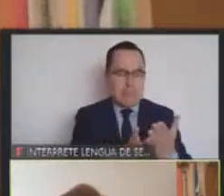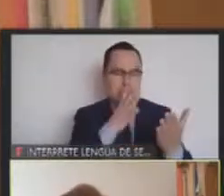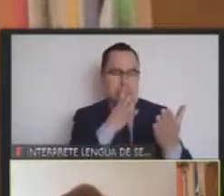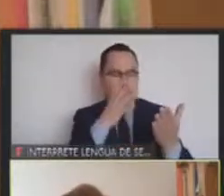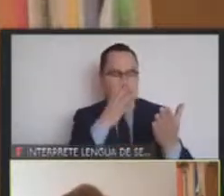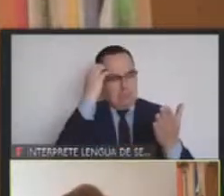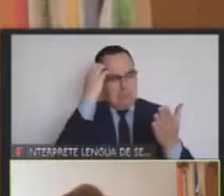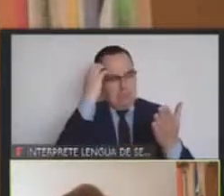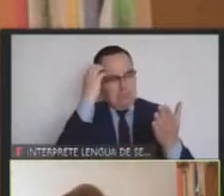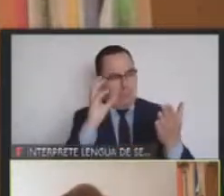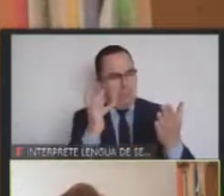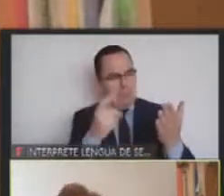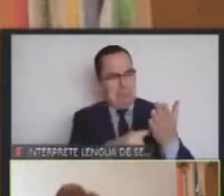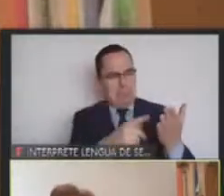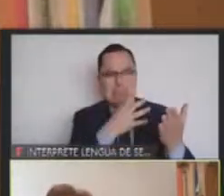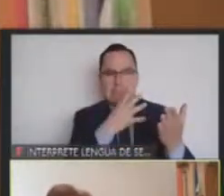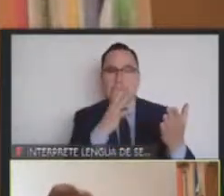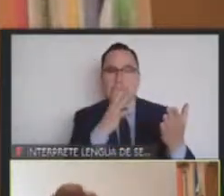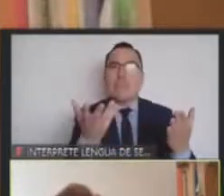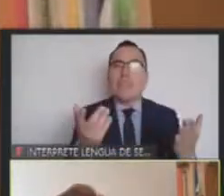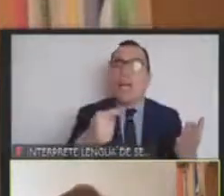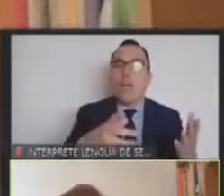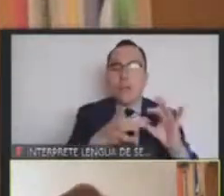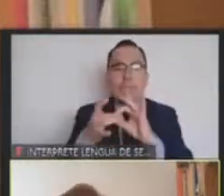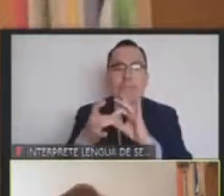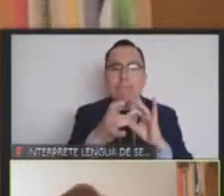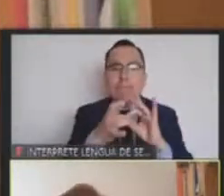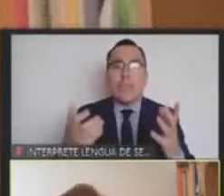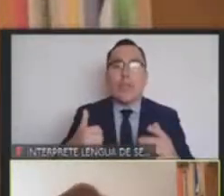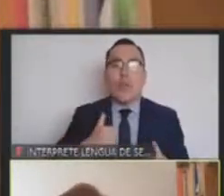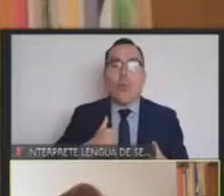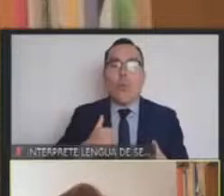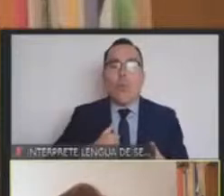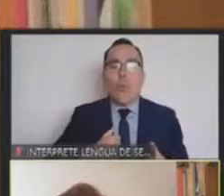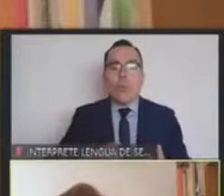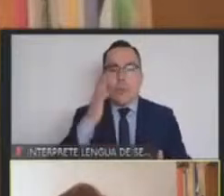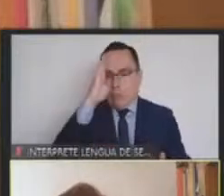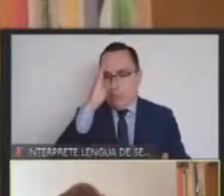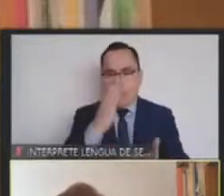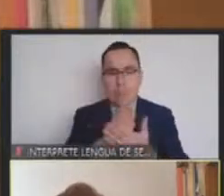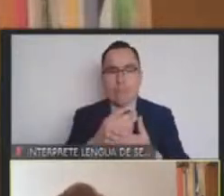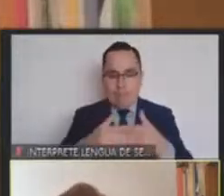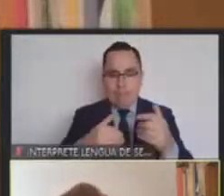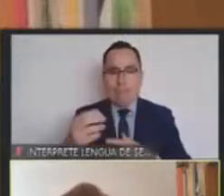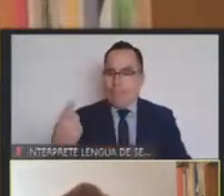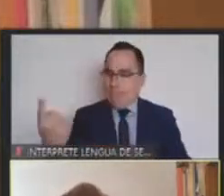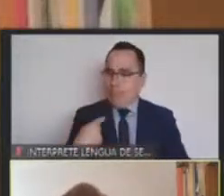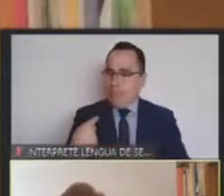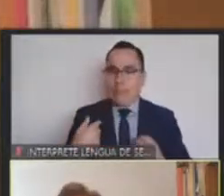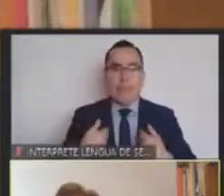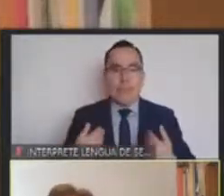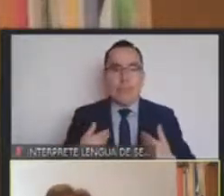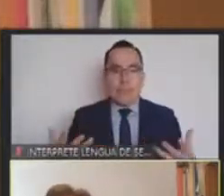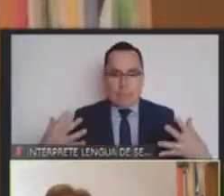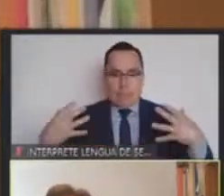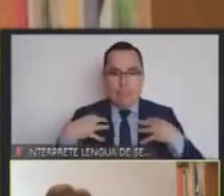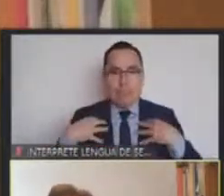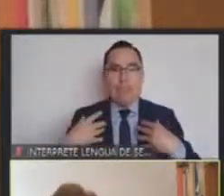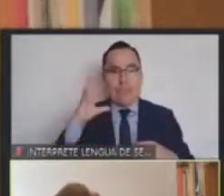ética judicial debe entenderse más vinculada al cumplimiento de los deberes y comportamientos profesionales que a las restricciones